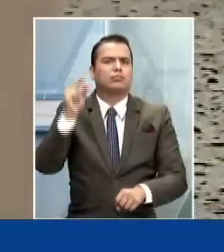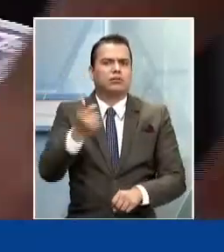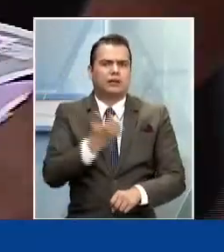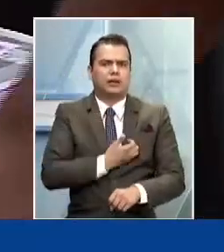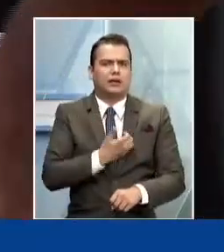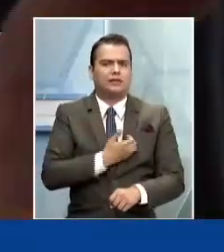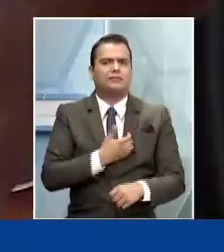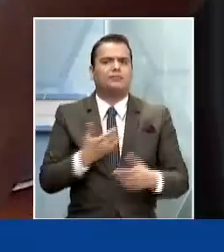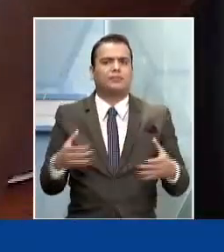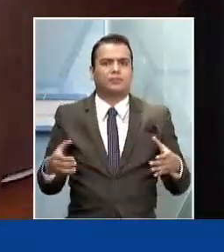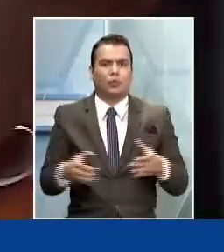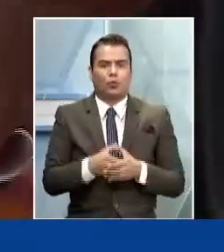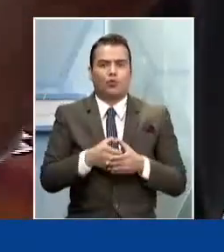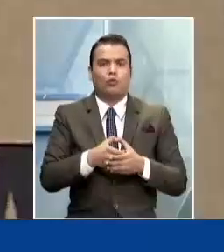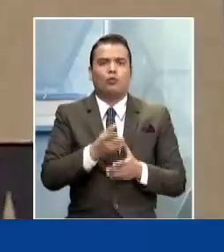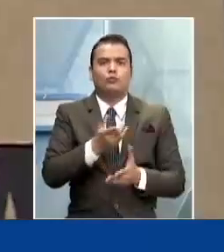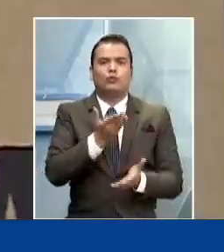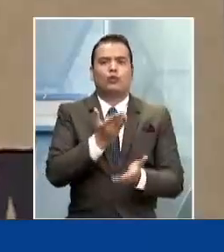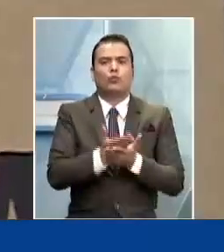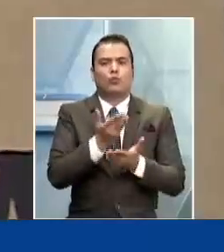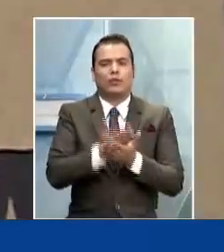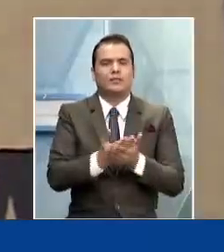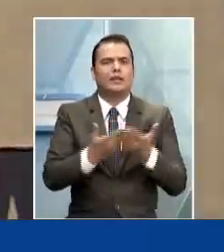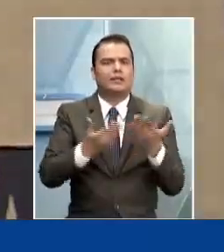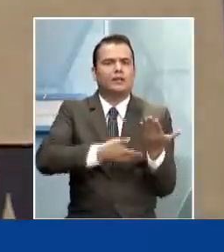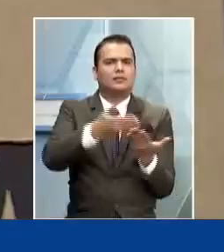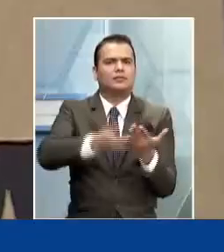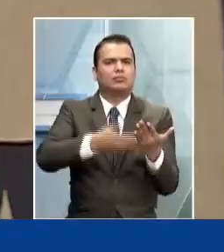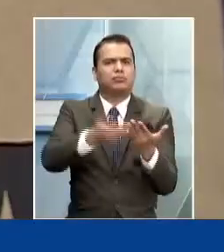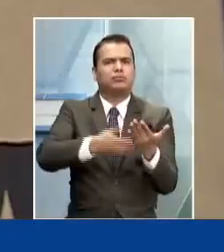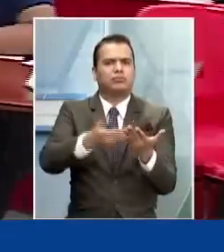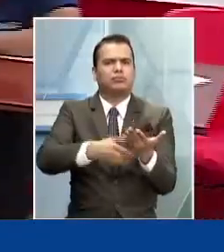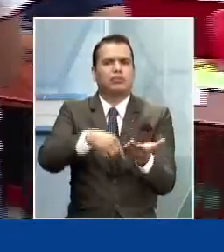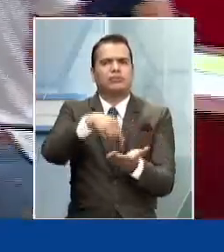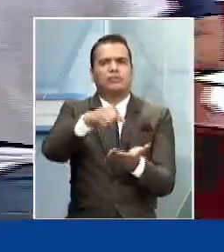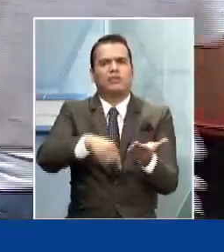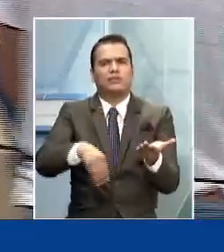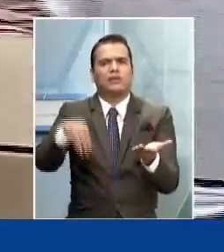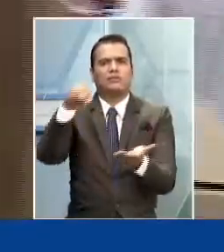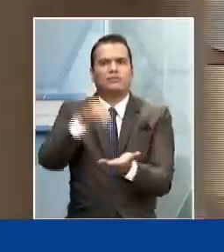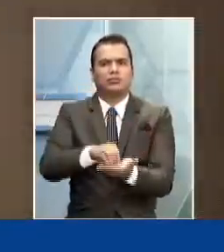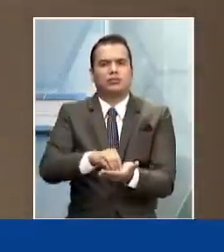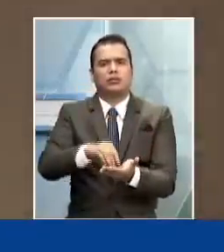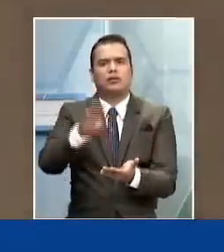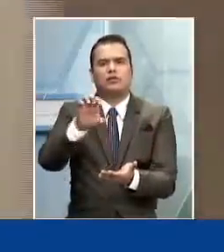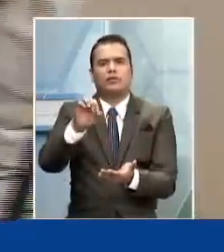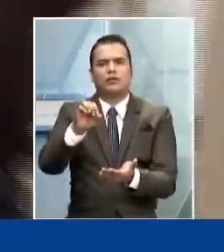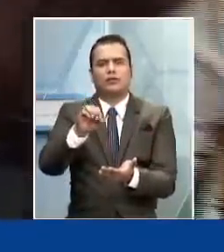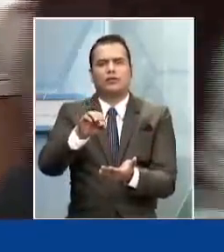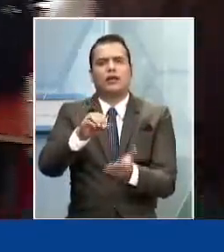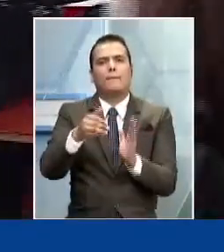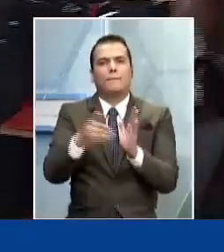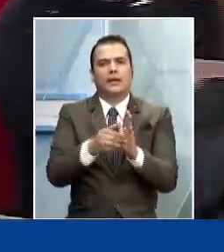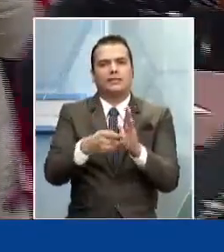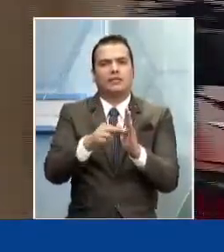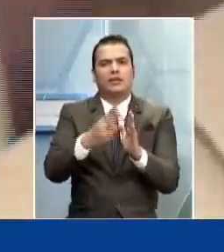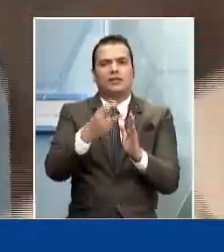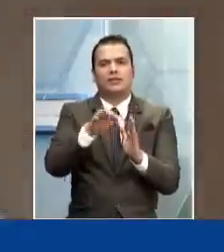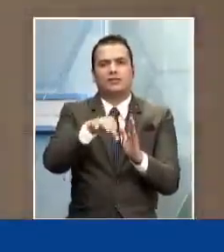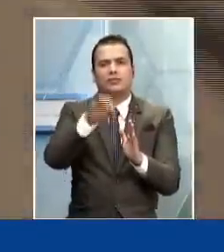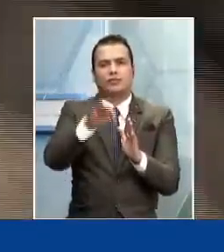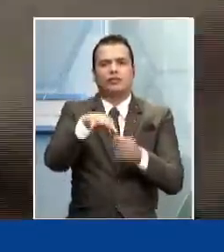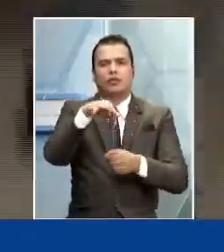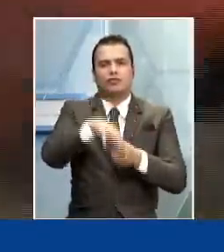los promotores de la iniciativa deberán presentar como mínimo un número de firmas correspondiente al 30% de los votos que